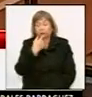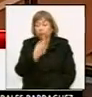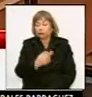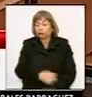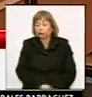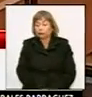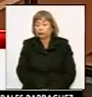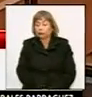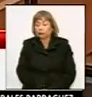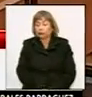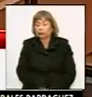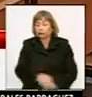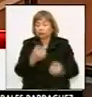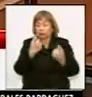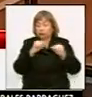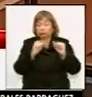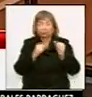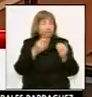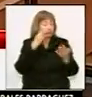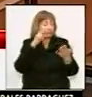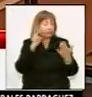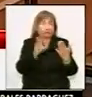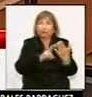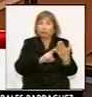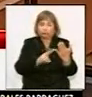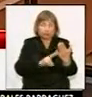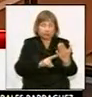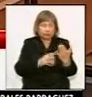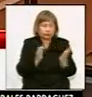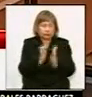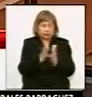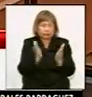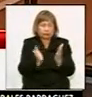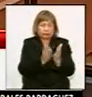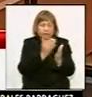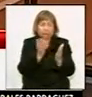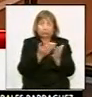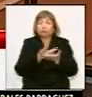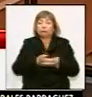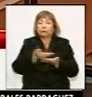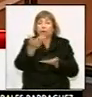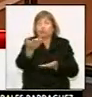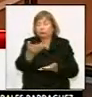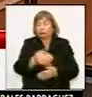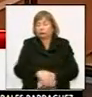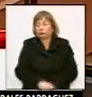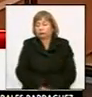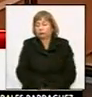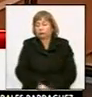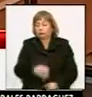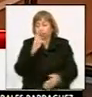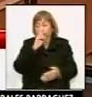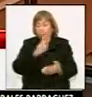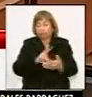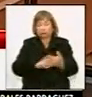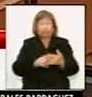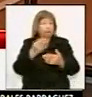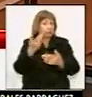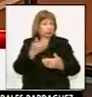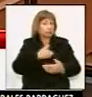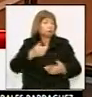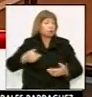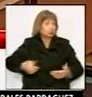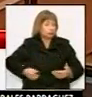Y hemos tratado de leer los documentos que le mandó. Ha leído la presidenta,